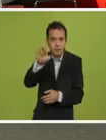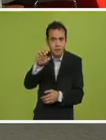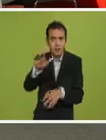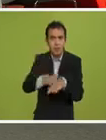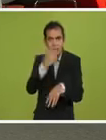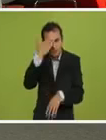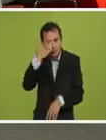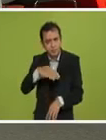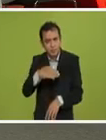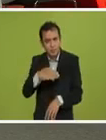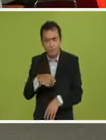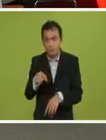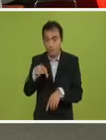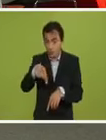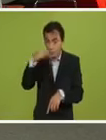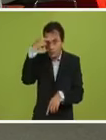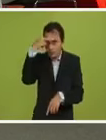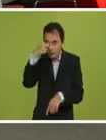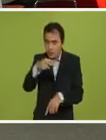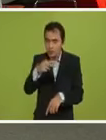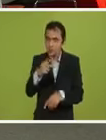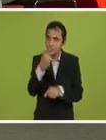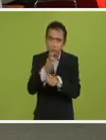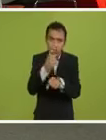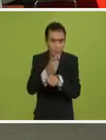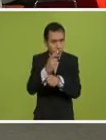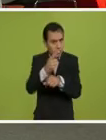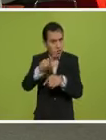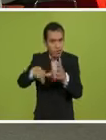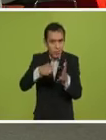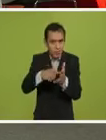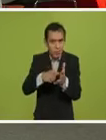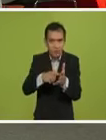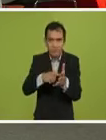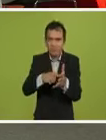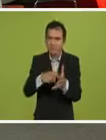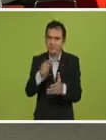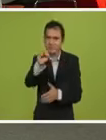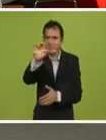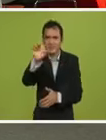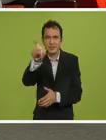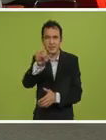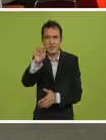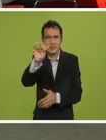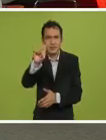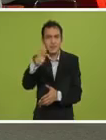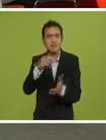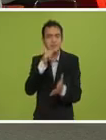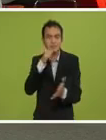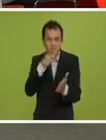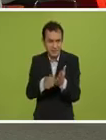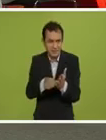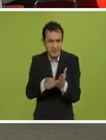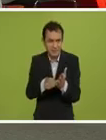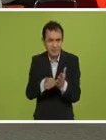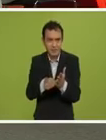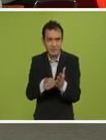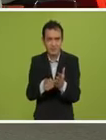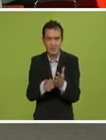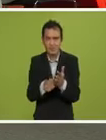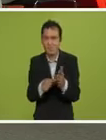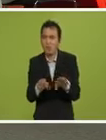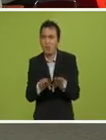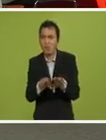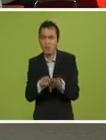ahora, y como escuchábamos, México forma parte de los primeros lugares en el sexting, que son estos mensajitos de una manera